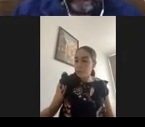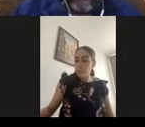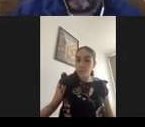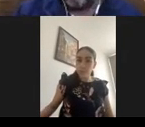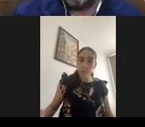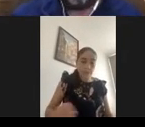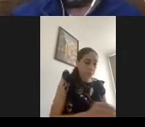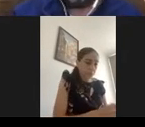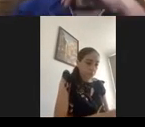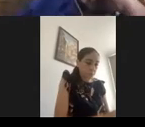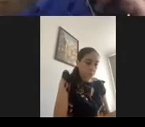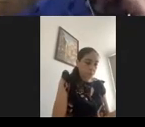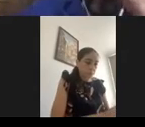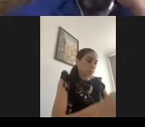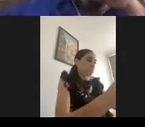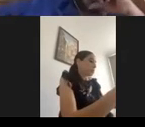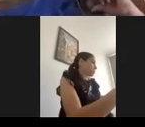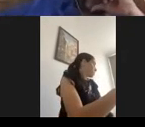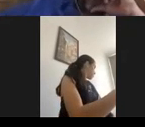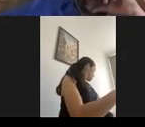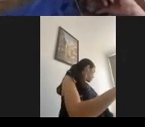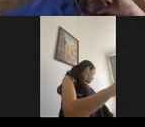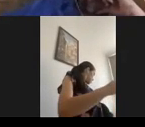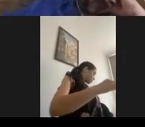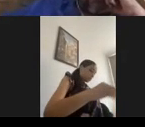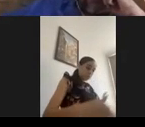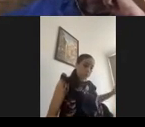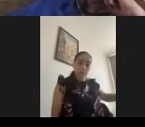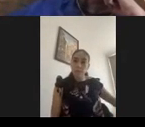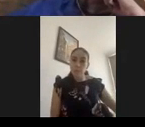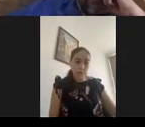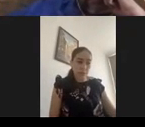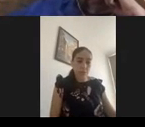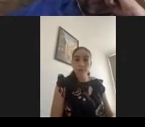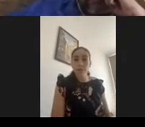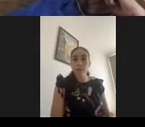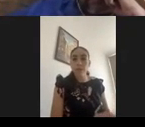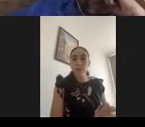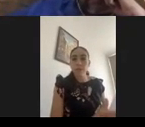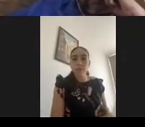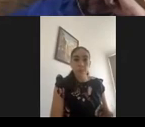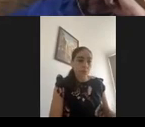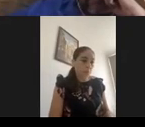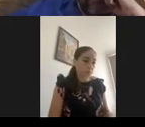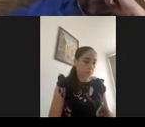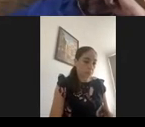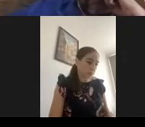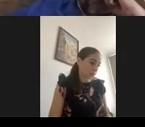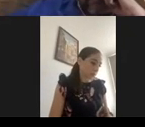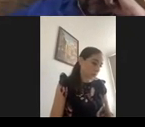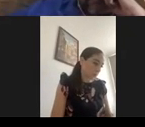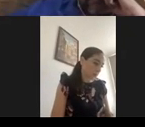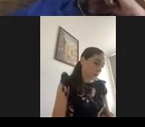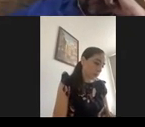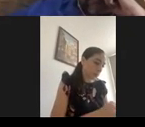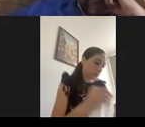de la definición de calles, compartidas, donde no solamente tanto la bicicleta, el transporte privado, sino también el peatón